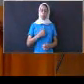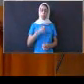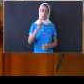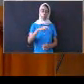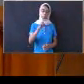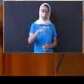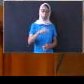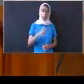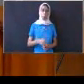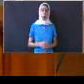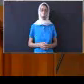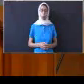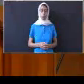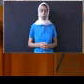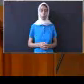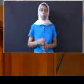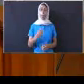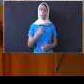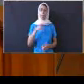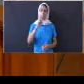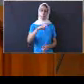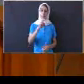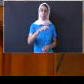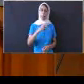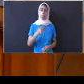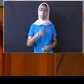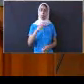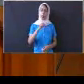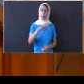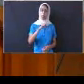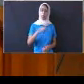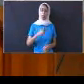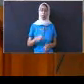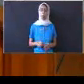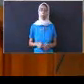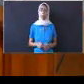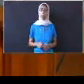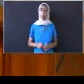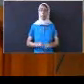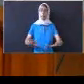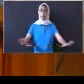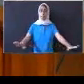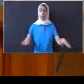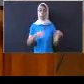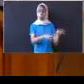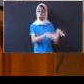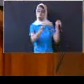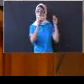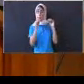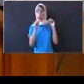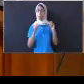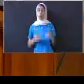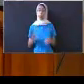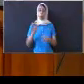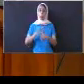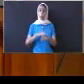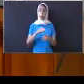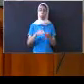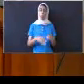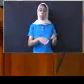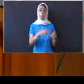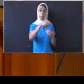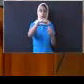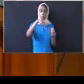Te necesitamos. Te necesitamos. Extendemos. Obertura sobre la familia Chinchilla. Sobre la familia